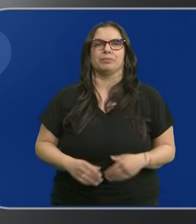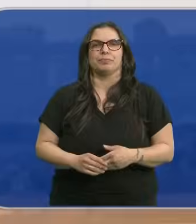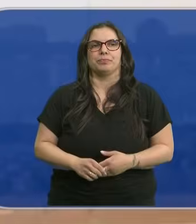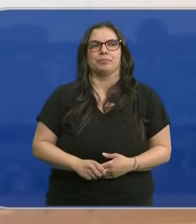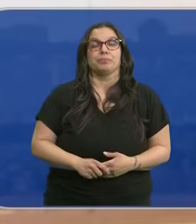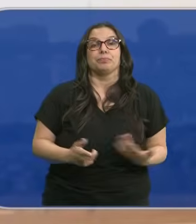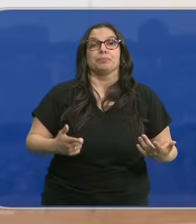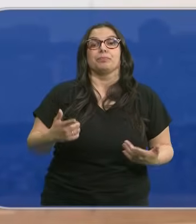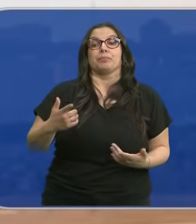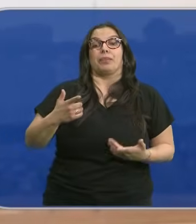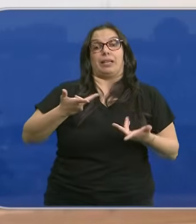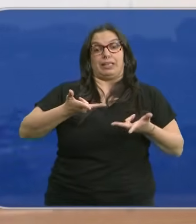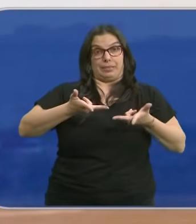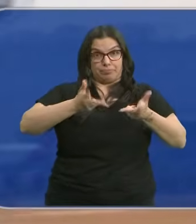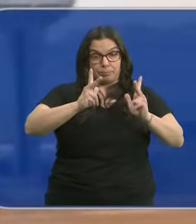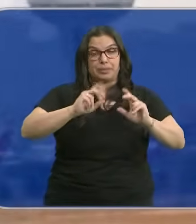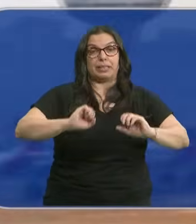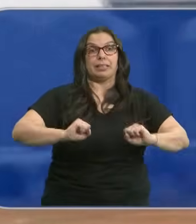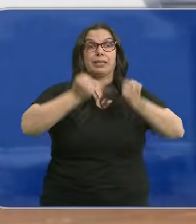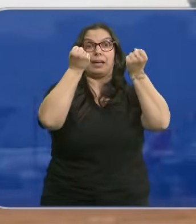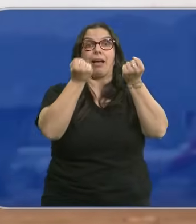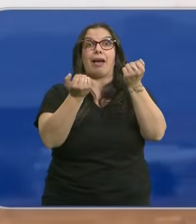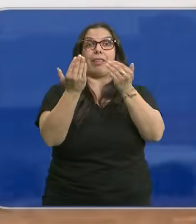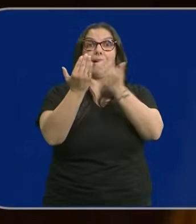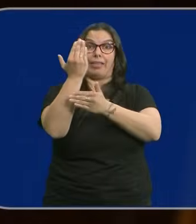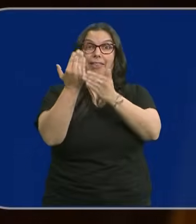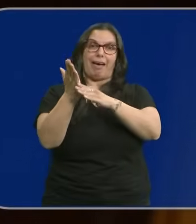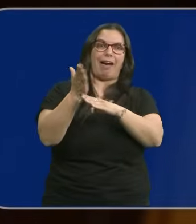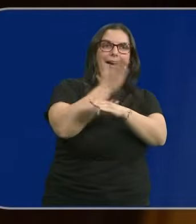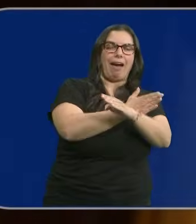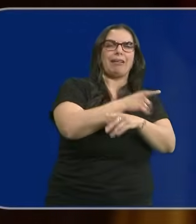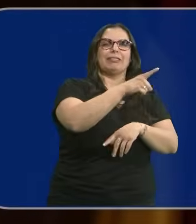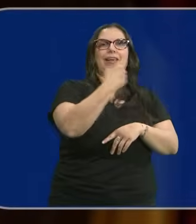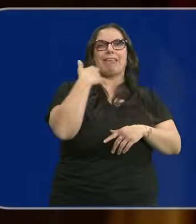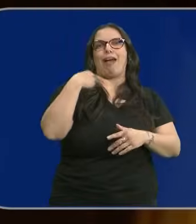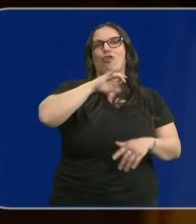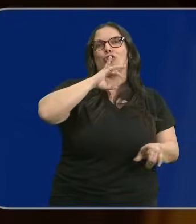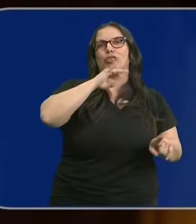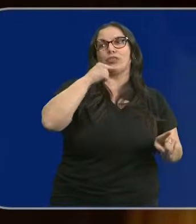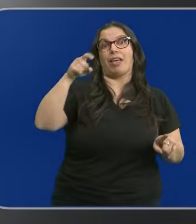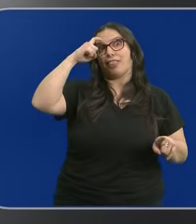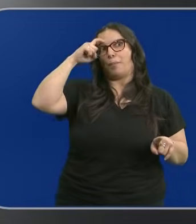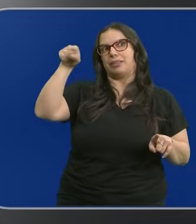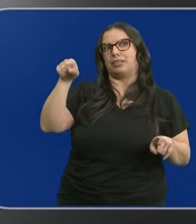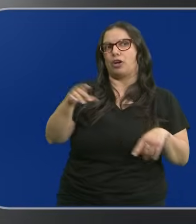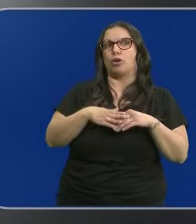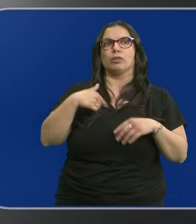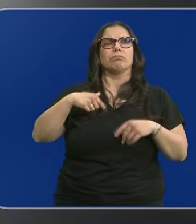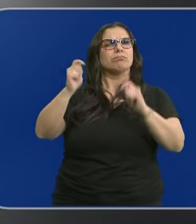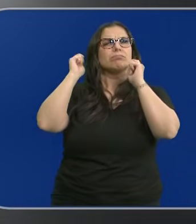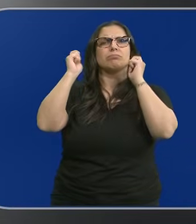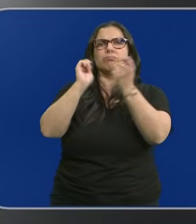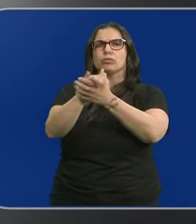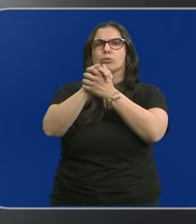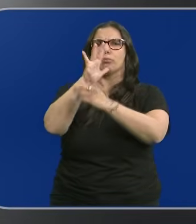detrás. Días antes de concederse el rescate, Reyes ya lo celebraba, dando a entender que Zapatero había jugado un papel clave. Mi mayor felicitación por